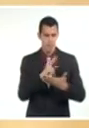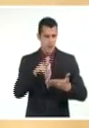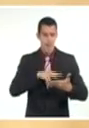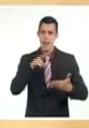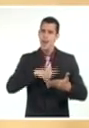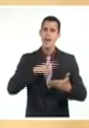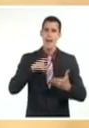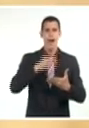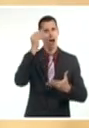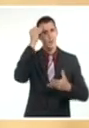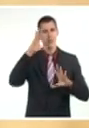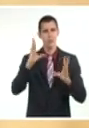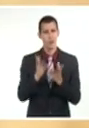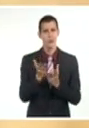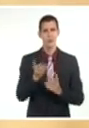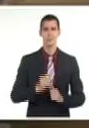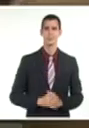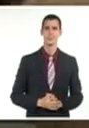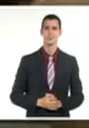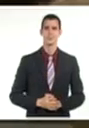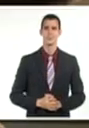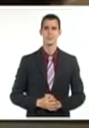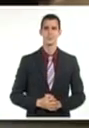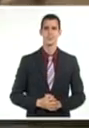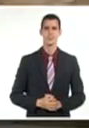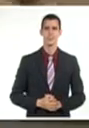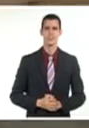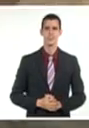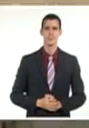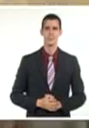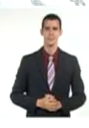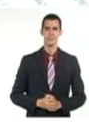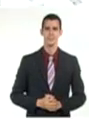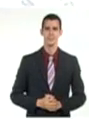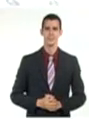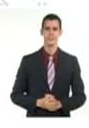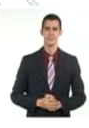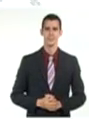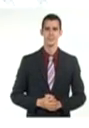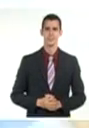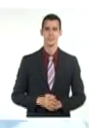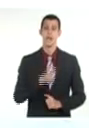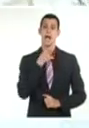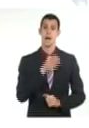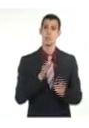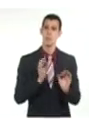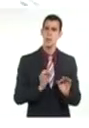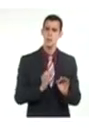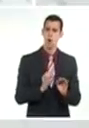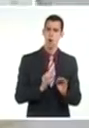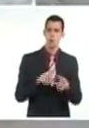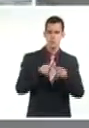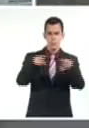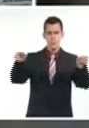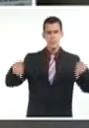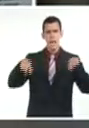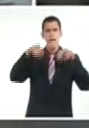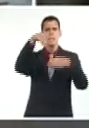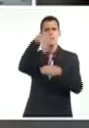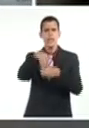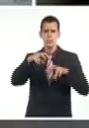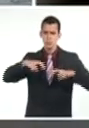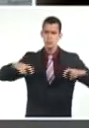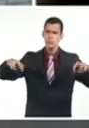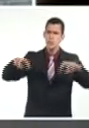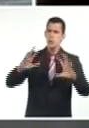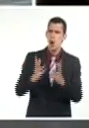vista en un libro o en el catálogo de autores, levantándola de vez en cuando para garantizar que en la sala haya silencio, mientras los